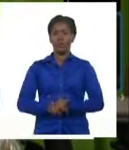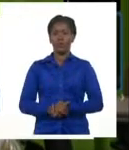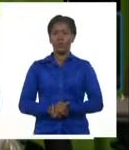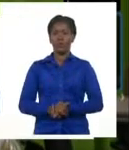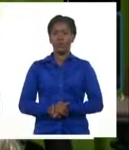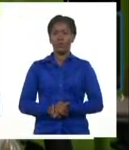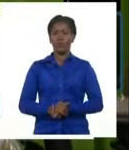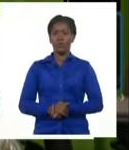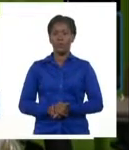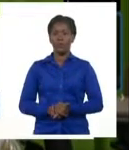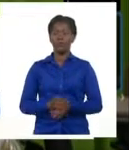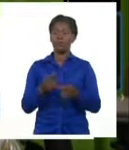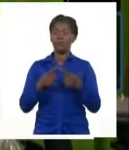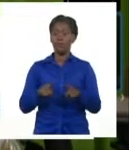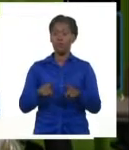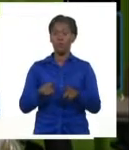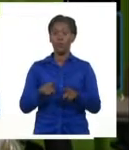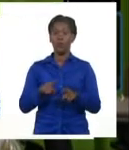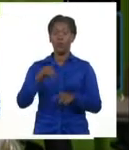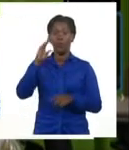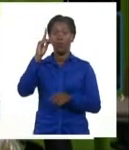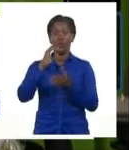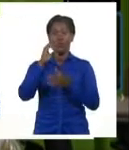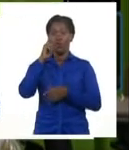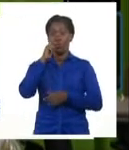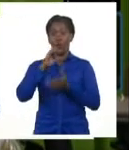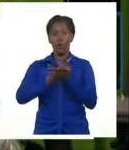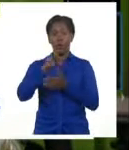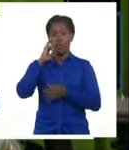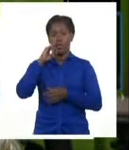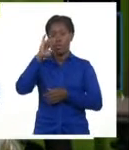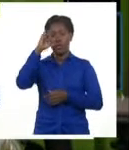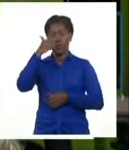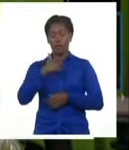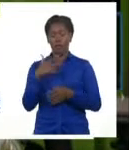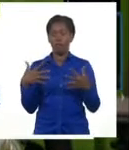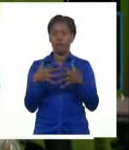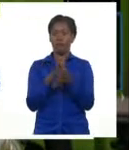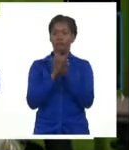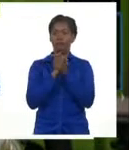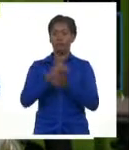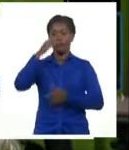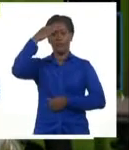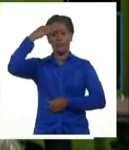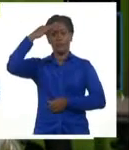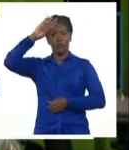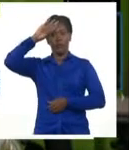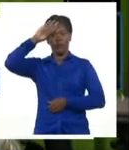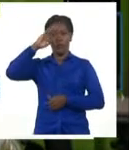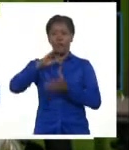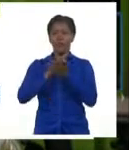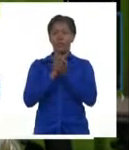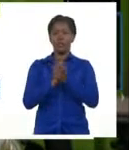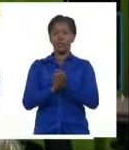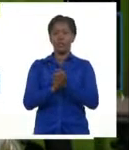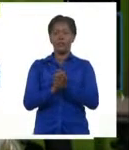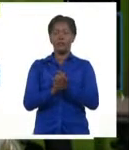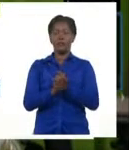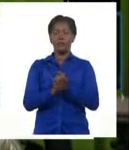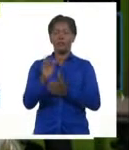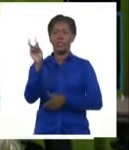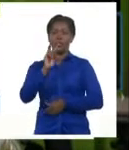Dominica constantemente mantiene su solidaridad con Cuba, con el ALBA, con Venezuela, con